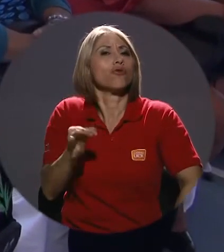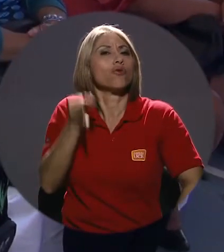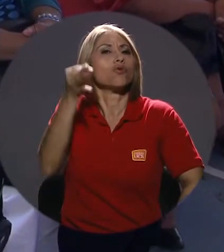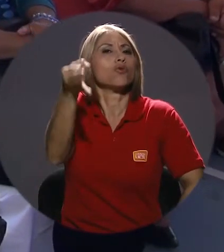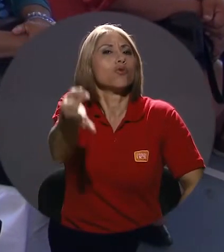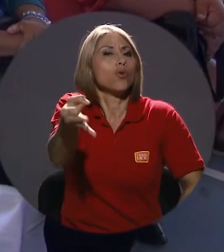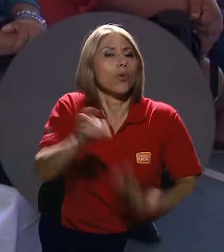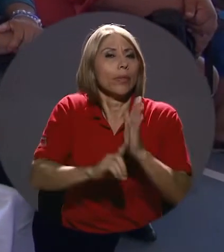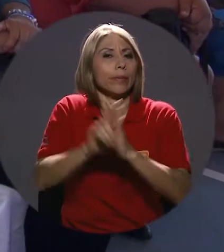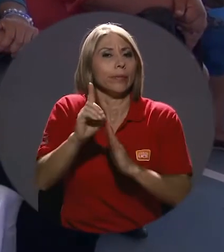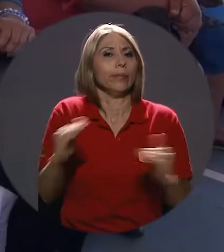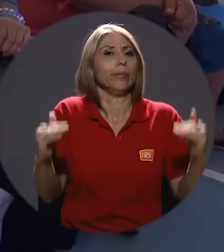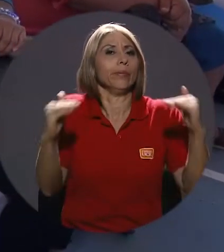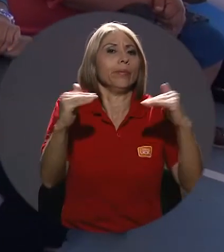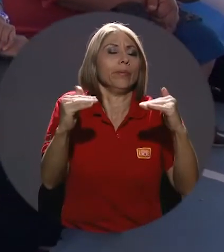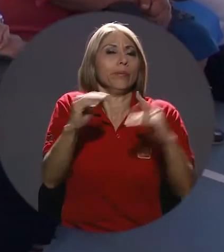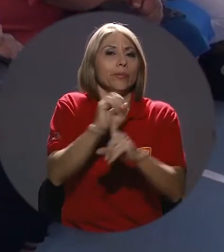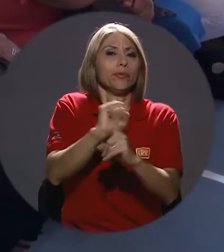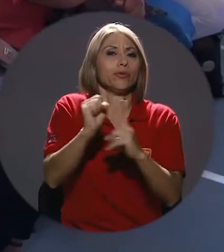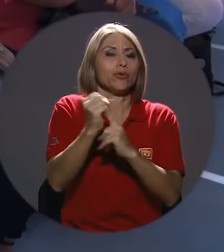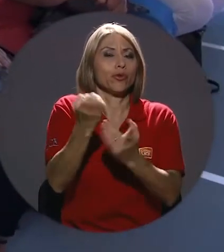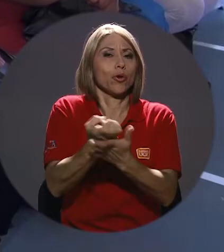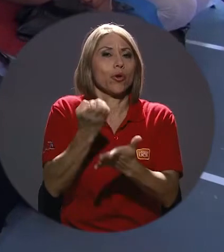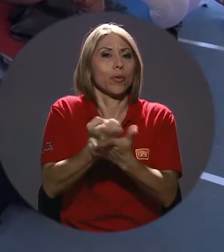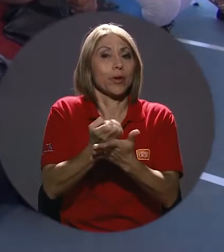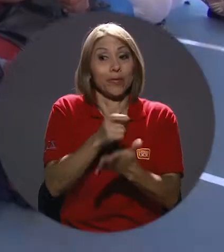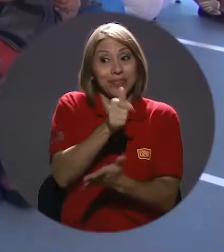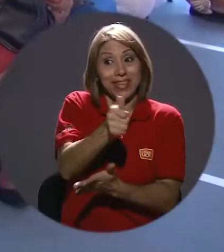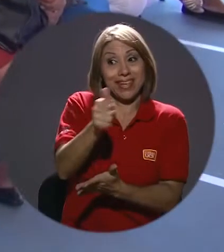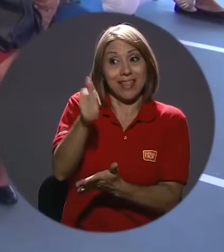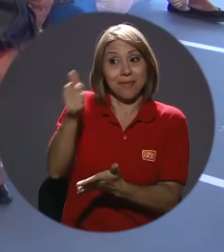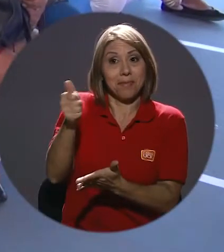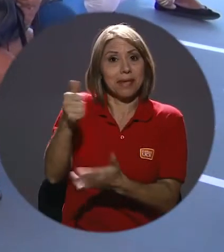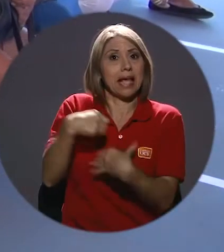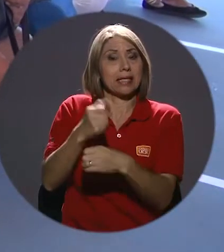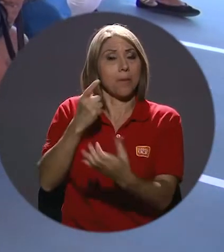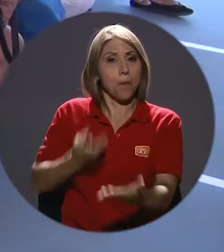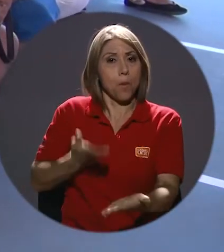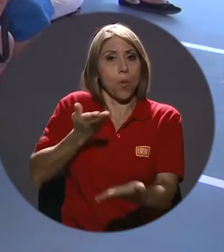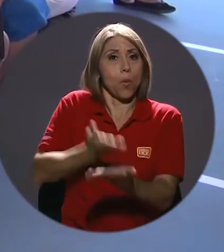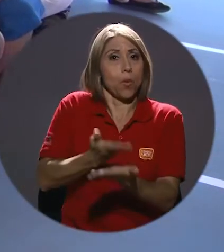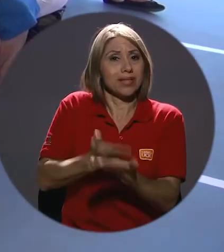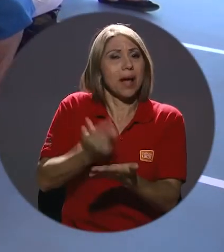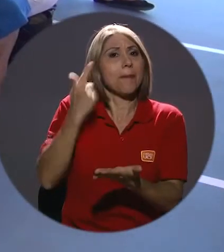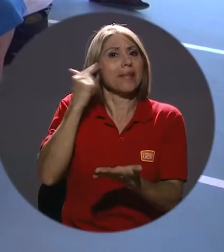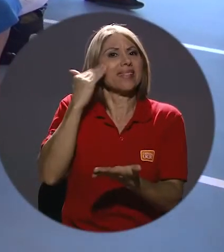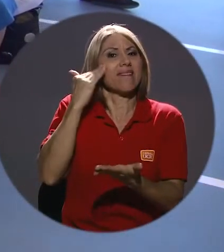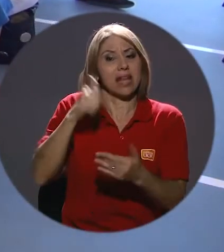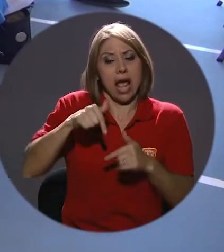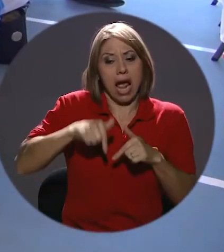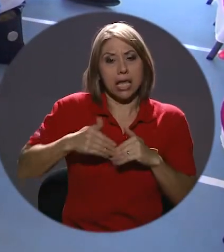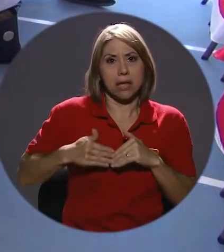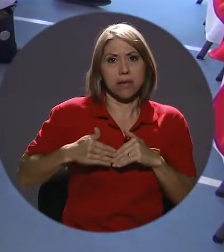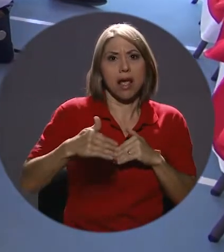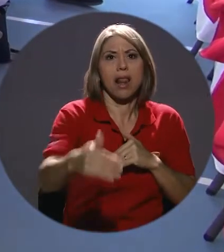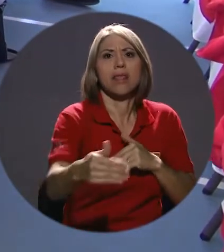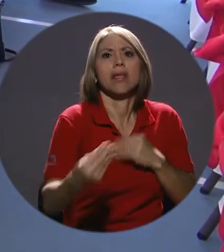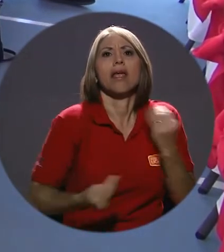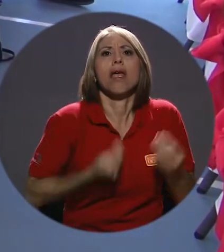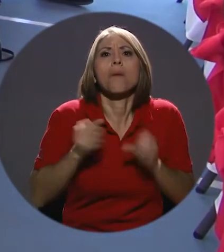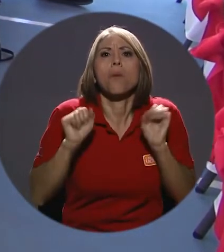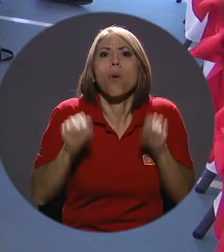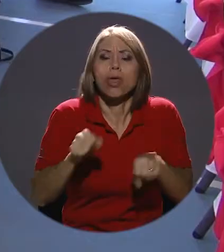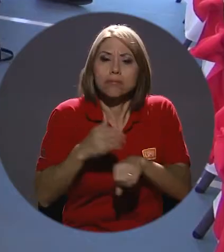nivel de desarrollo socioeconómico y hacen una propuesta para saber de aquí en adelante cómo pueden salir adelante, ya sea